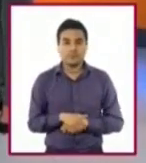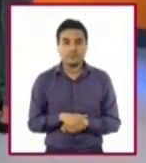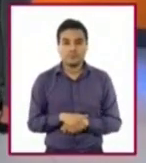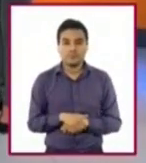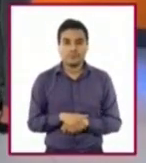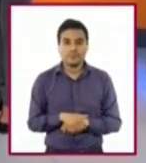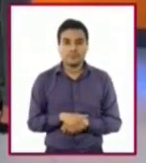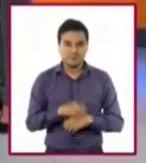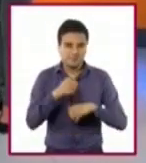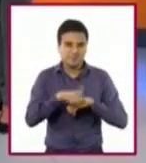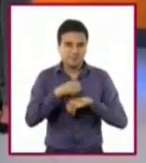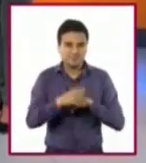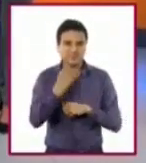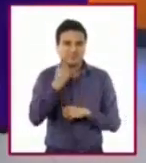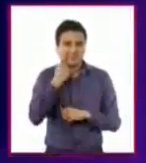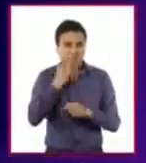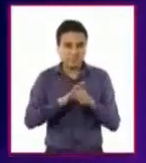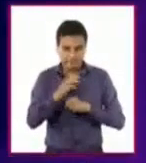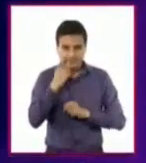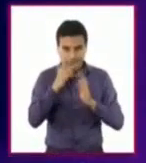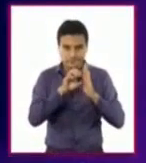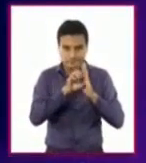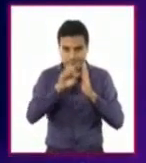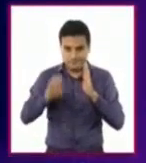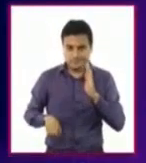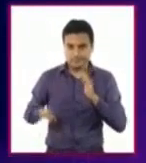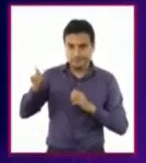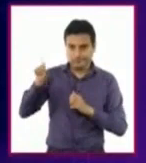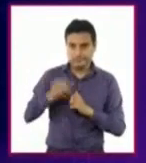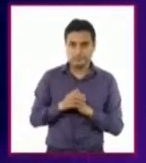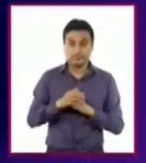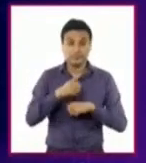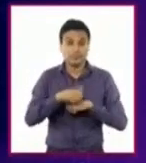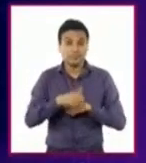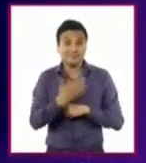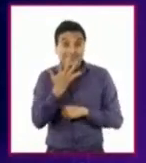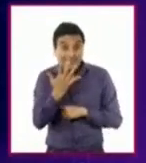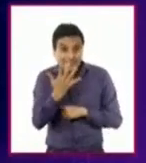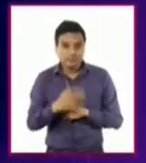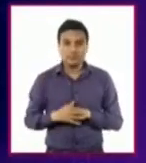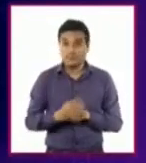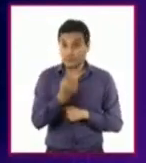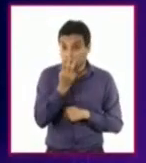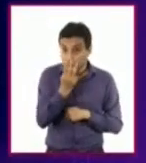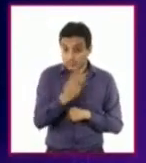frecuencia en este ejemplo las frecuencias son 53